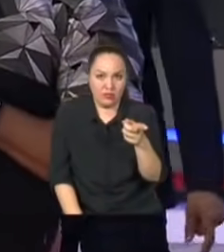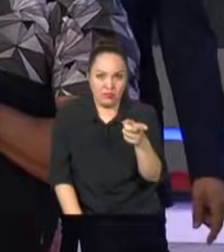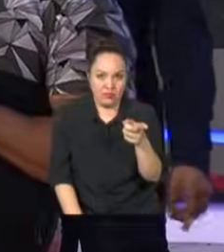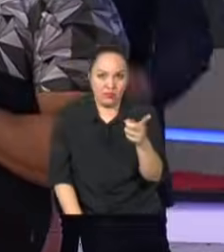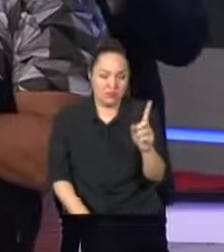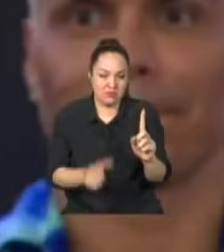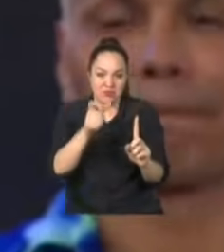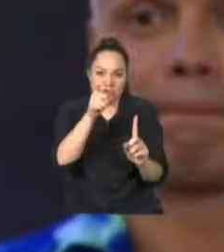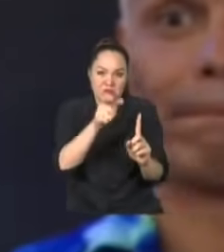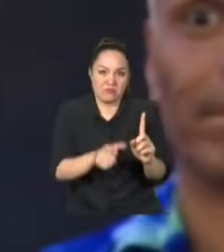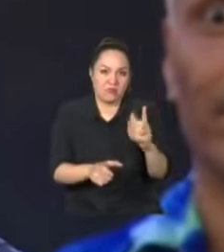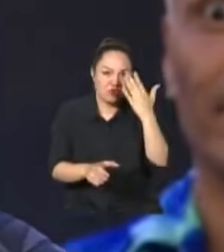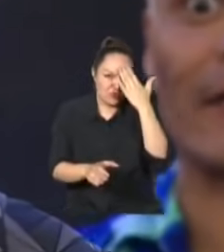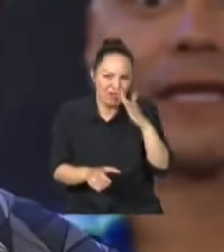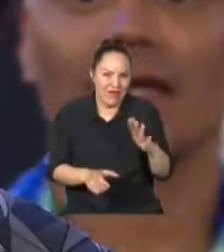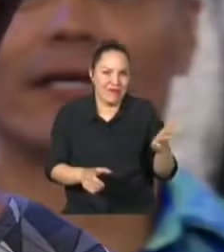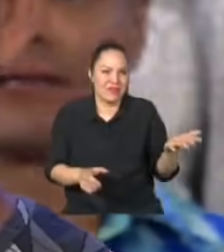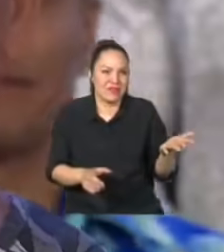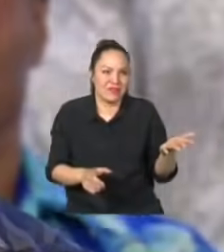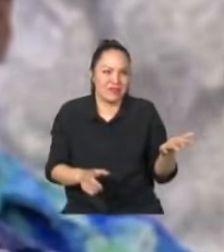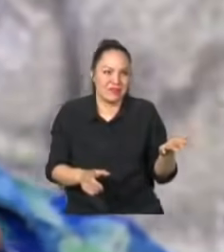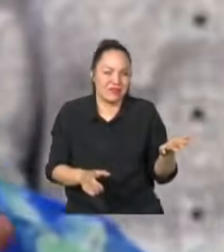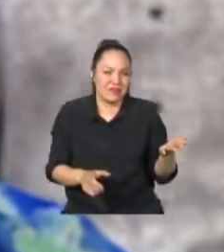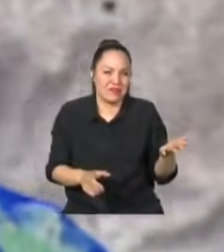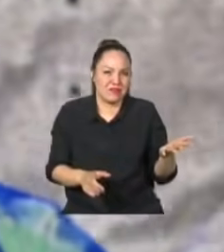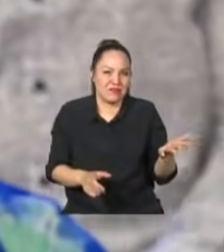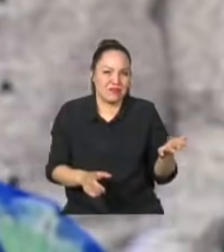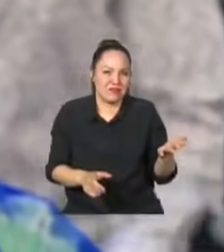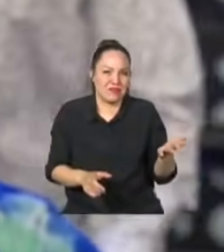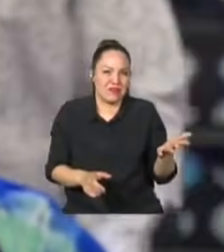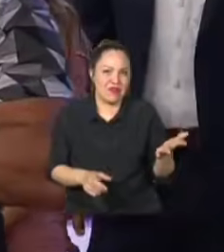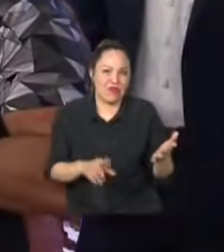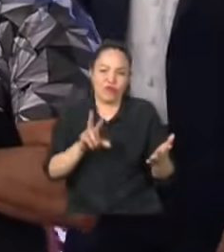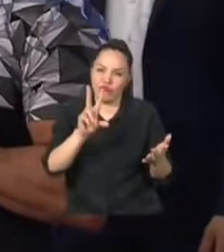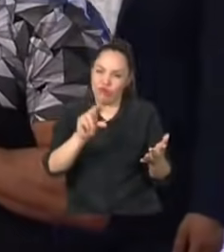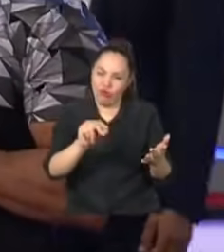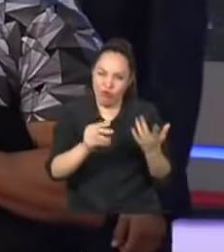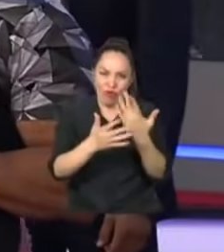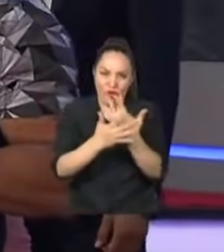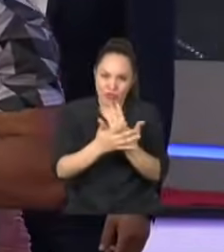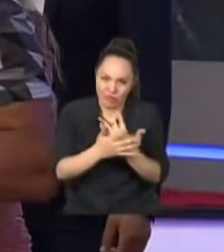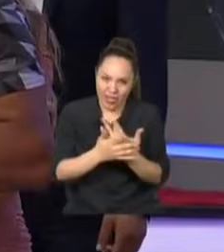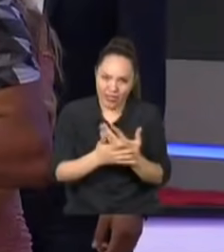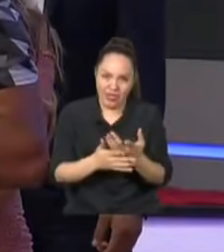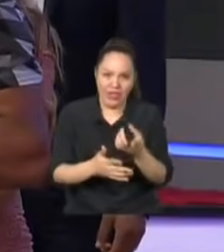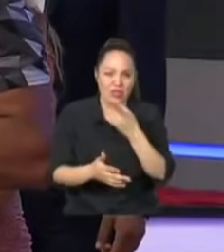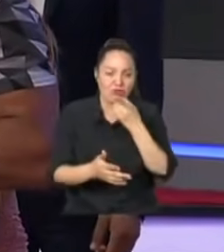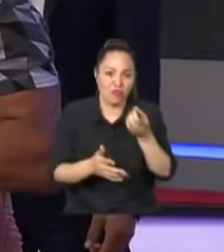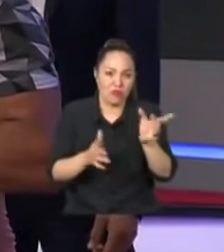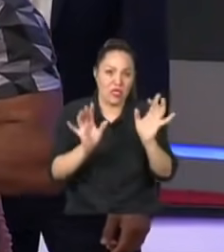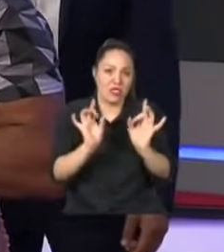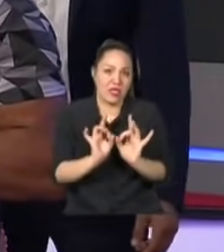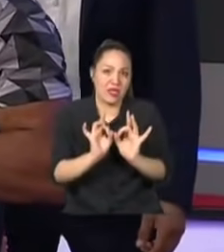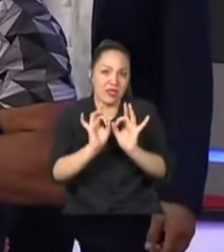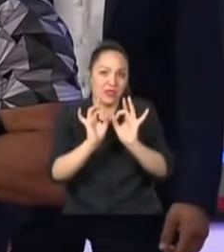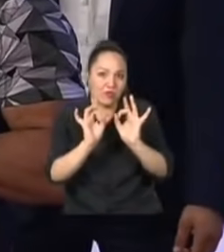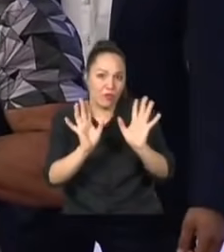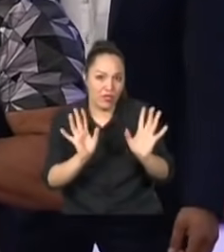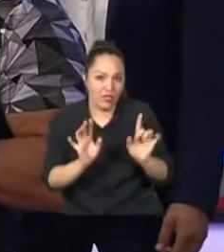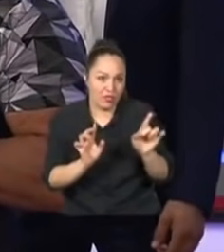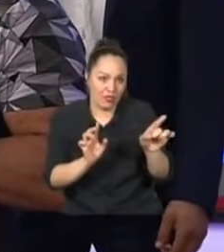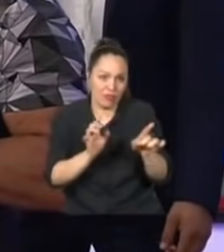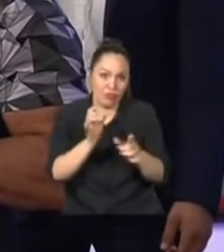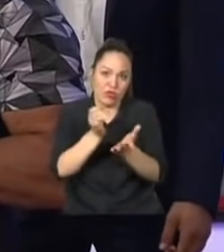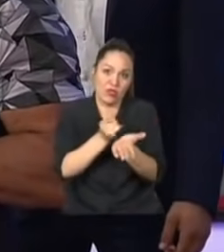soy muy hocicón y se lo... No, señor. Yo te lo he dicho y se lo he dicho a mi esposo. Espérate, tu sexualidad está muy definida.